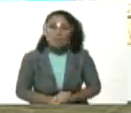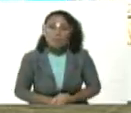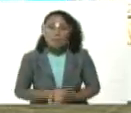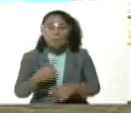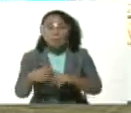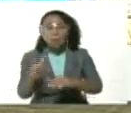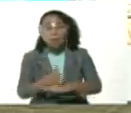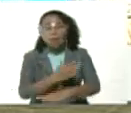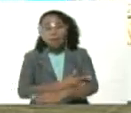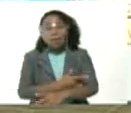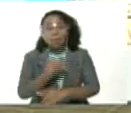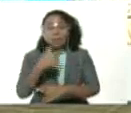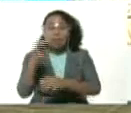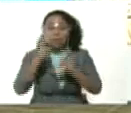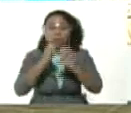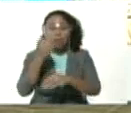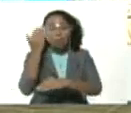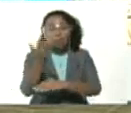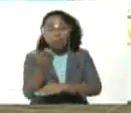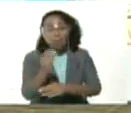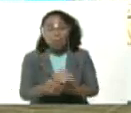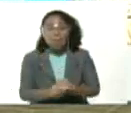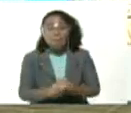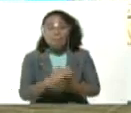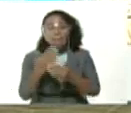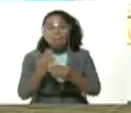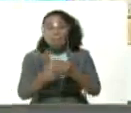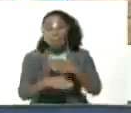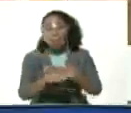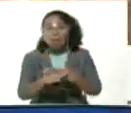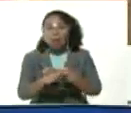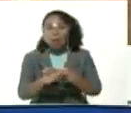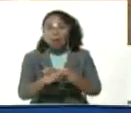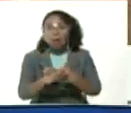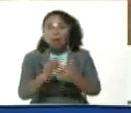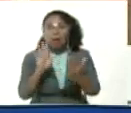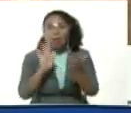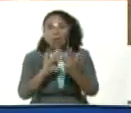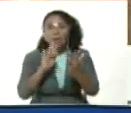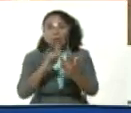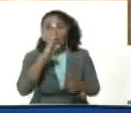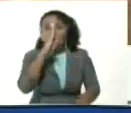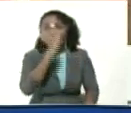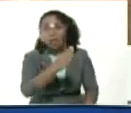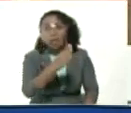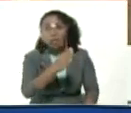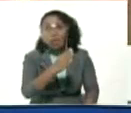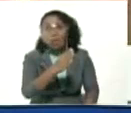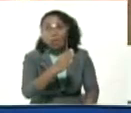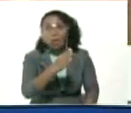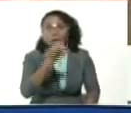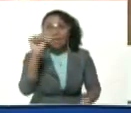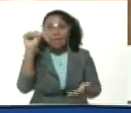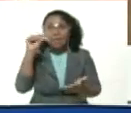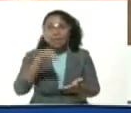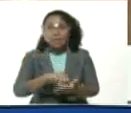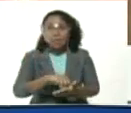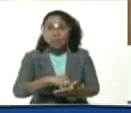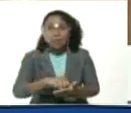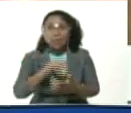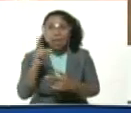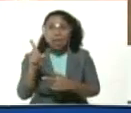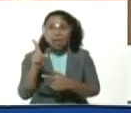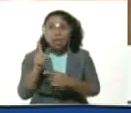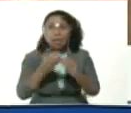antes de que me diga qué han evaluado ustedes, vamos a el pase directo al Centro Genético de